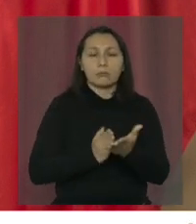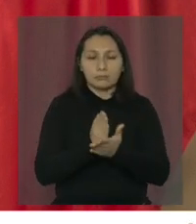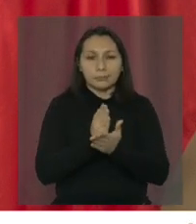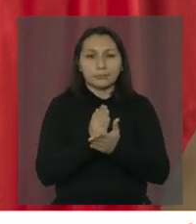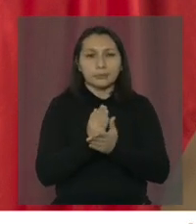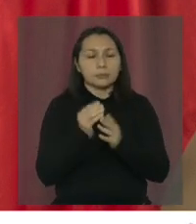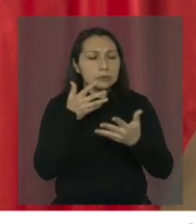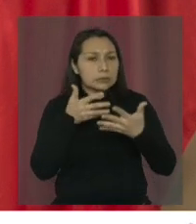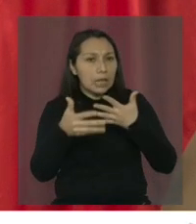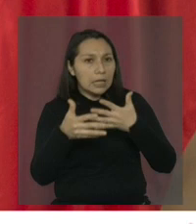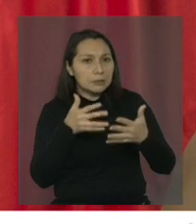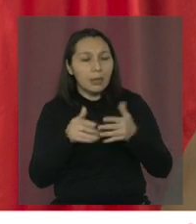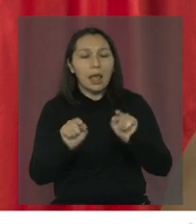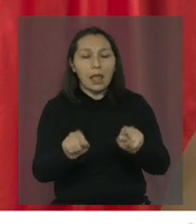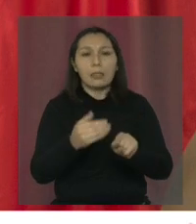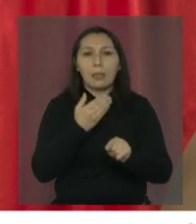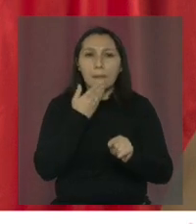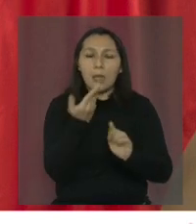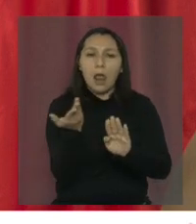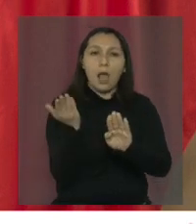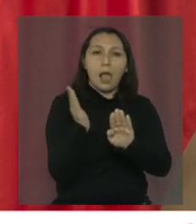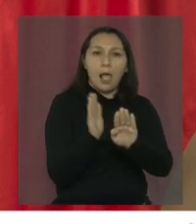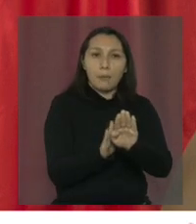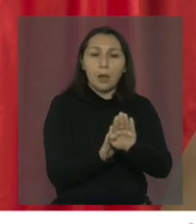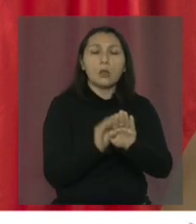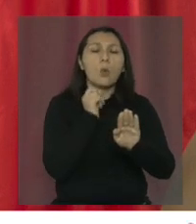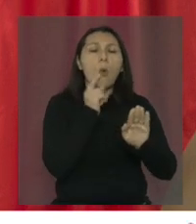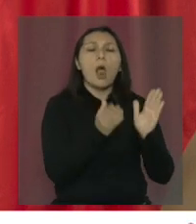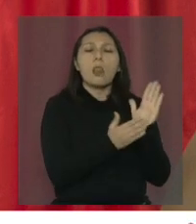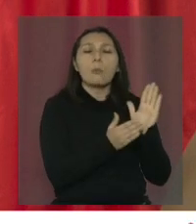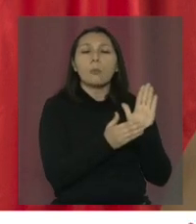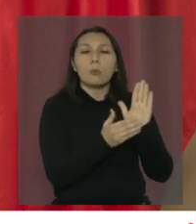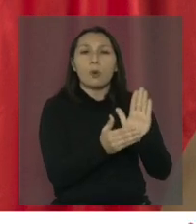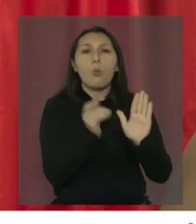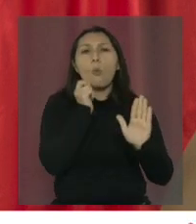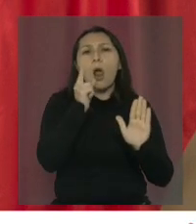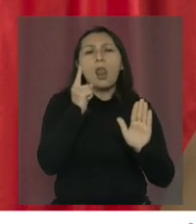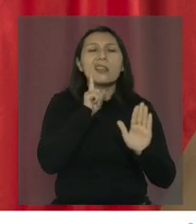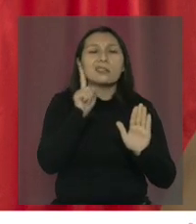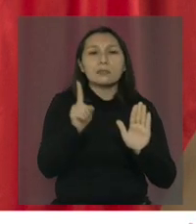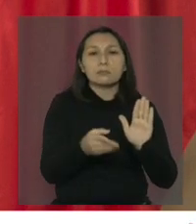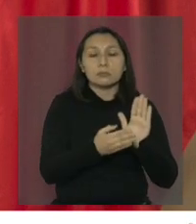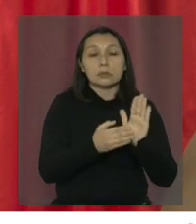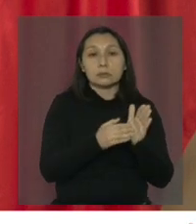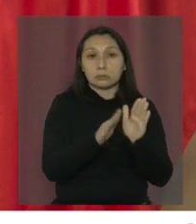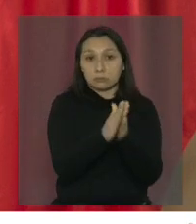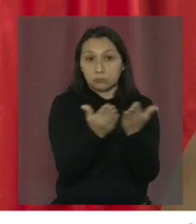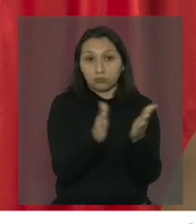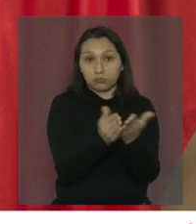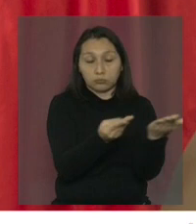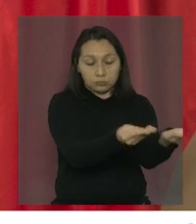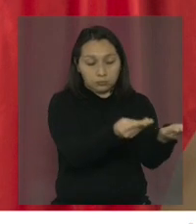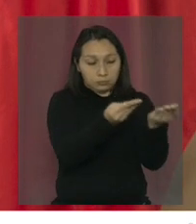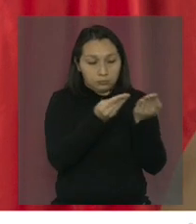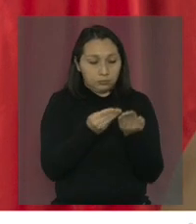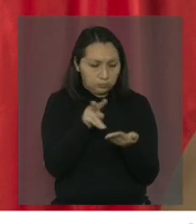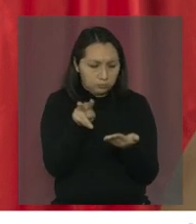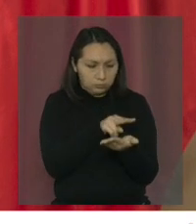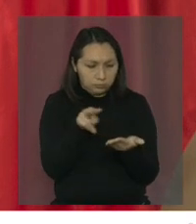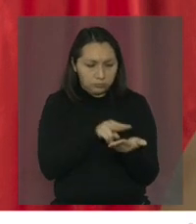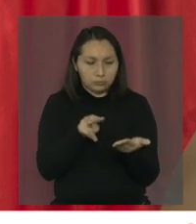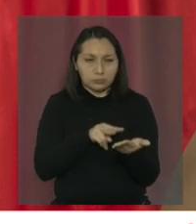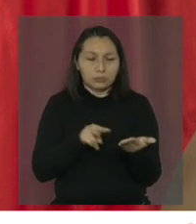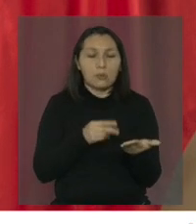transparente y respaldado en fuente cuál es nuestra principal fuente el texto que se nos va a entregar el